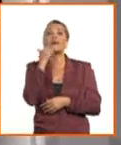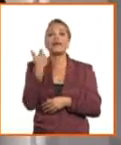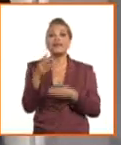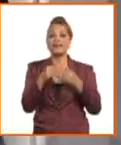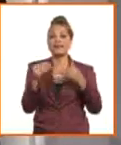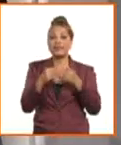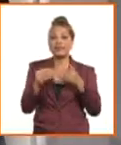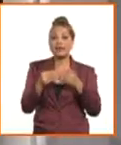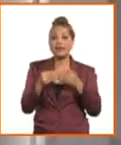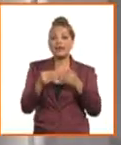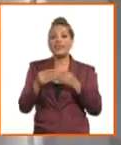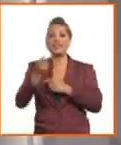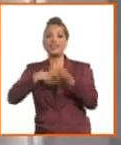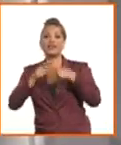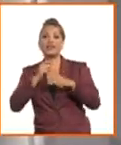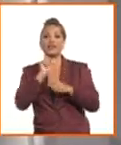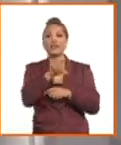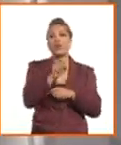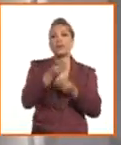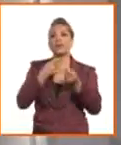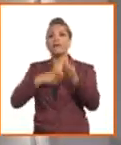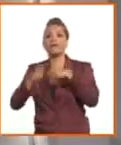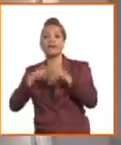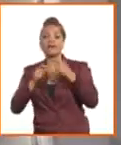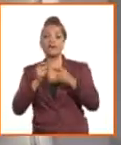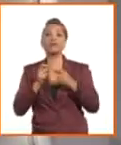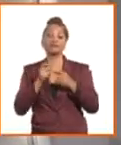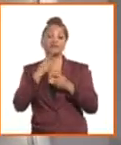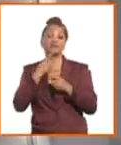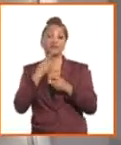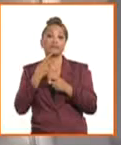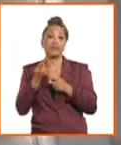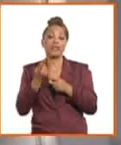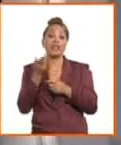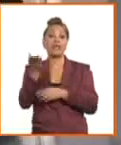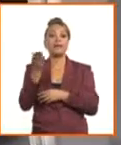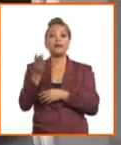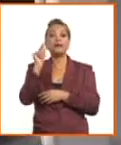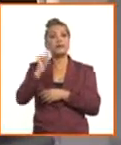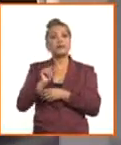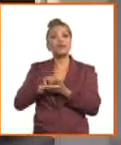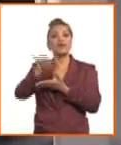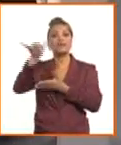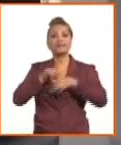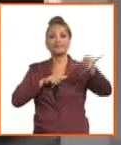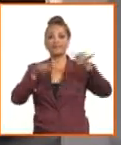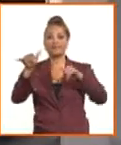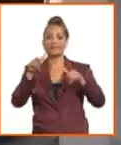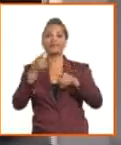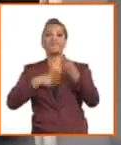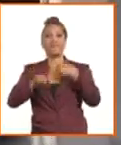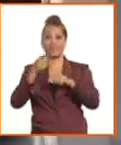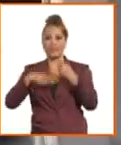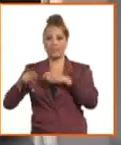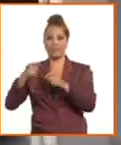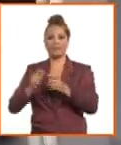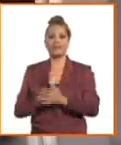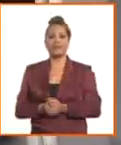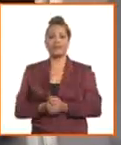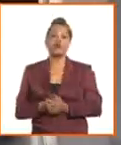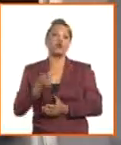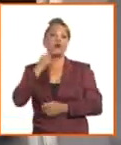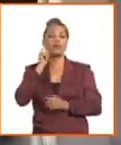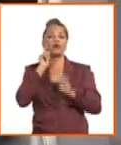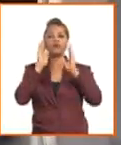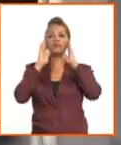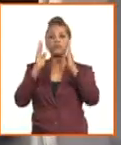Además, hay un consumo minorista, hay un consumo mayorista. Hay una demanda para la migración. O sea, hay una demanda de divisas en el país que cuando tú la pones,